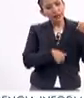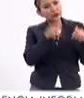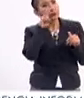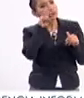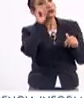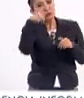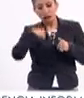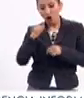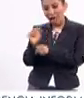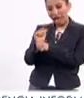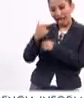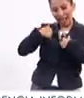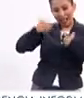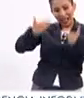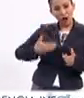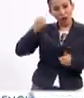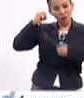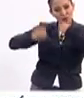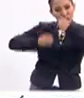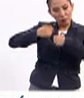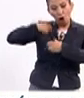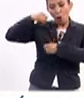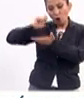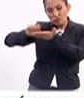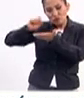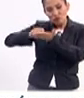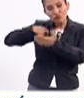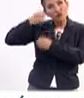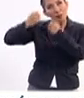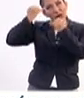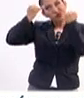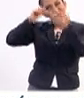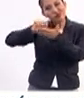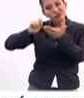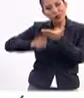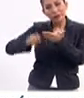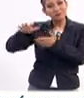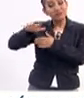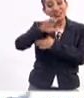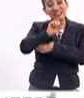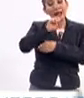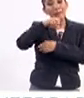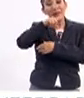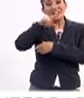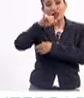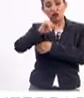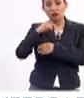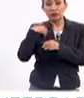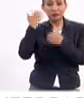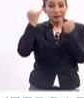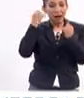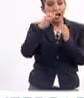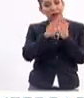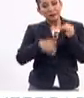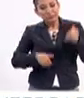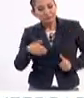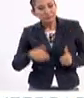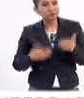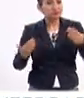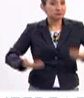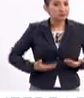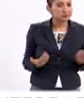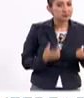pero que también actúen en una obra de teatro, escriban una obra de teatro, ¿no? Las disciplinas en Semilleros Creativos son diversas: artes visuales,